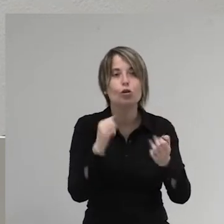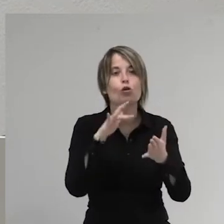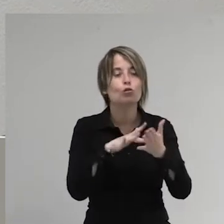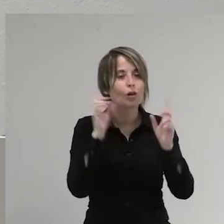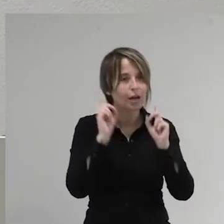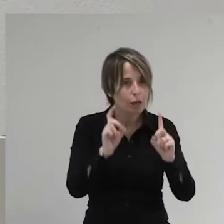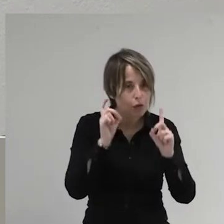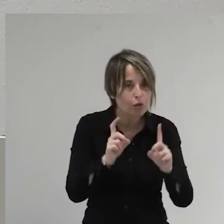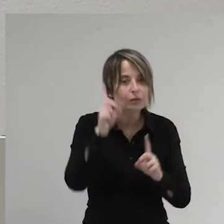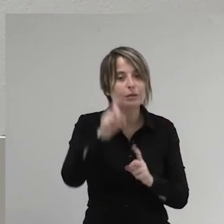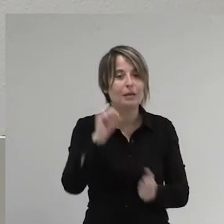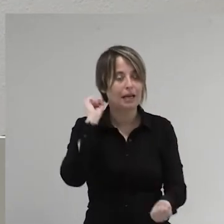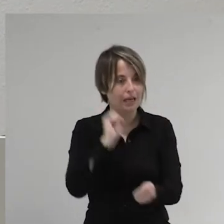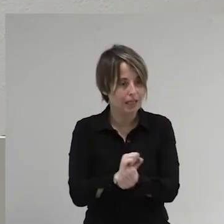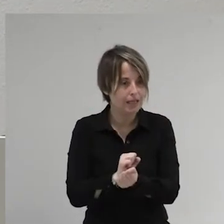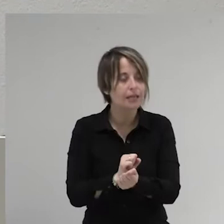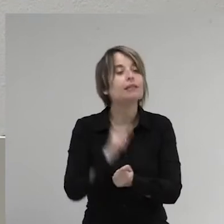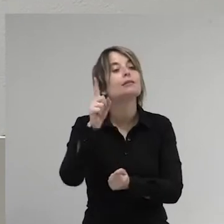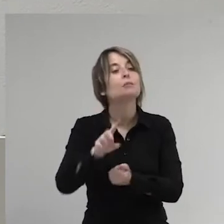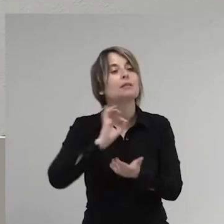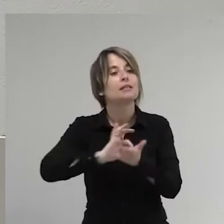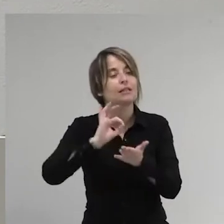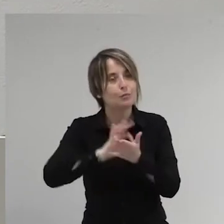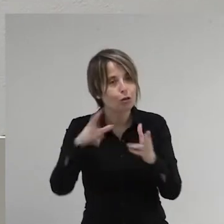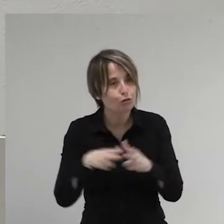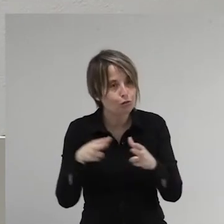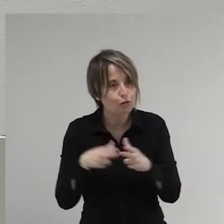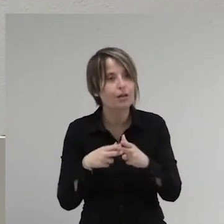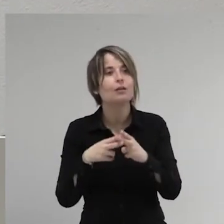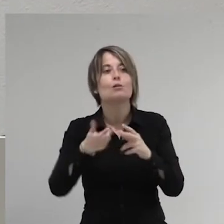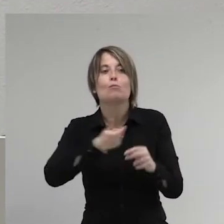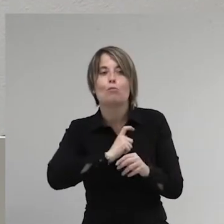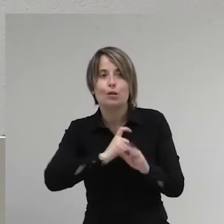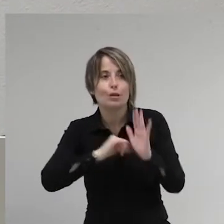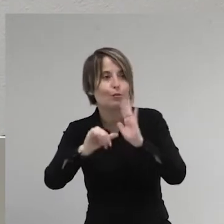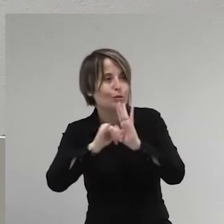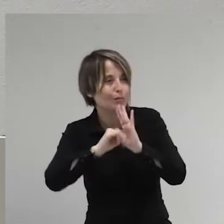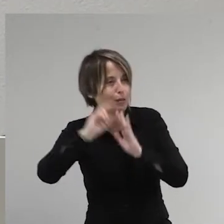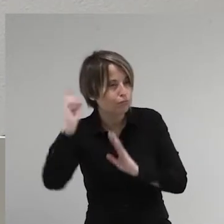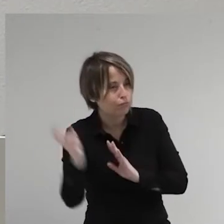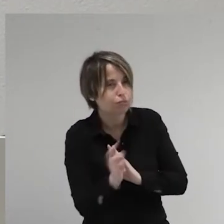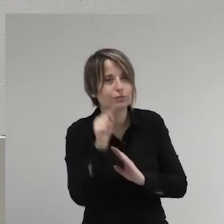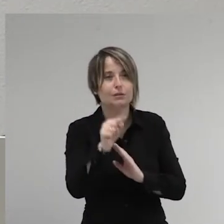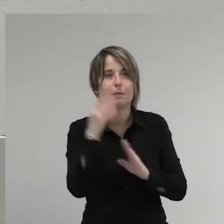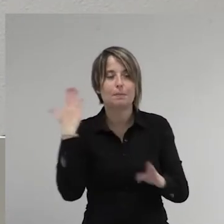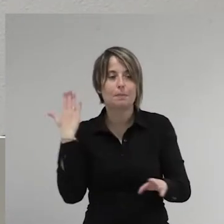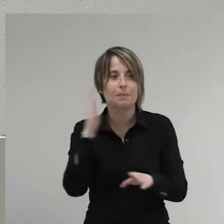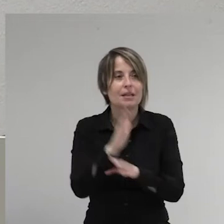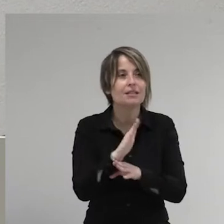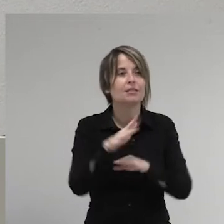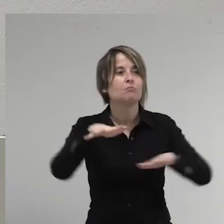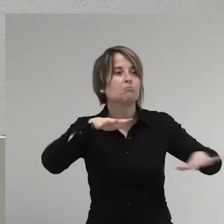educativas, pero también carcelarias, también servicios sociales, también policía de proximidad, etcétera, etcétera, y se presentan como medidas y